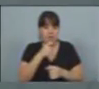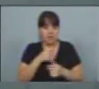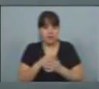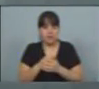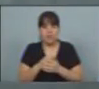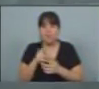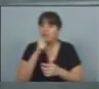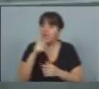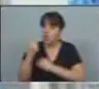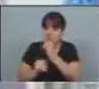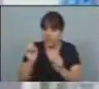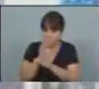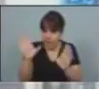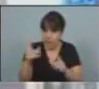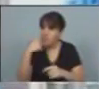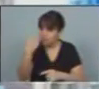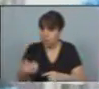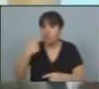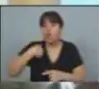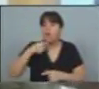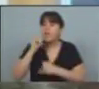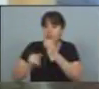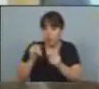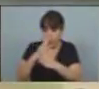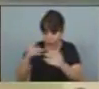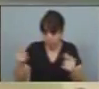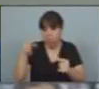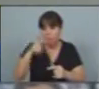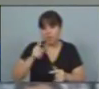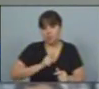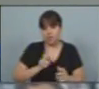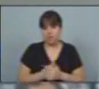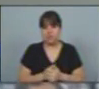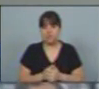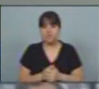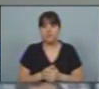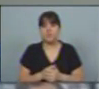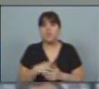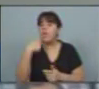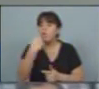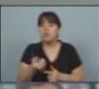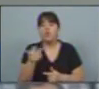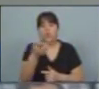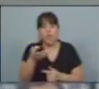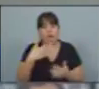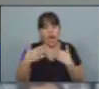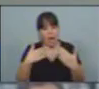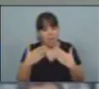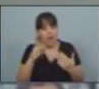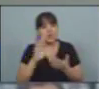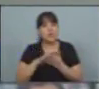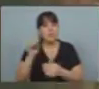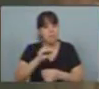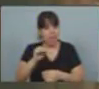Estoy argumentando yo para hacerle la pregunta. Cuando yo termine, usted conteste. ¿Te quedó claro? ¿Pudieron hablar con los empleados que trabajan en el shopping respecto de sus fuentes